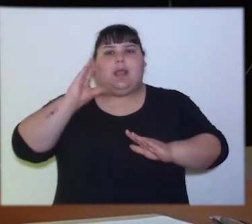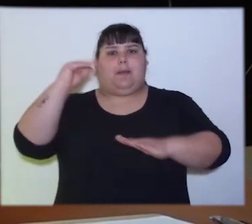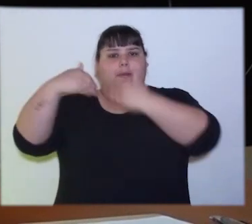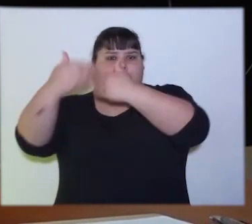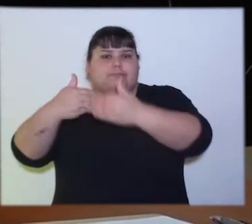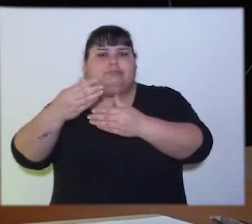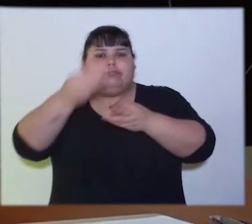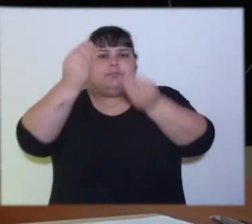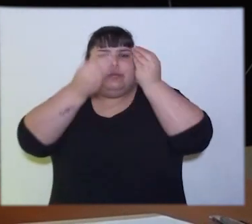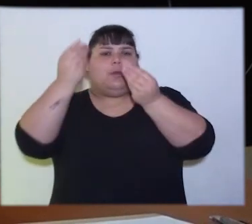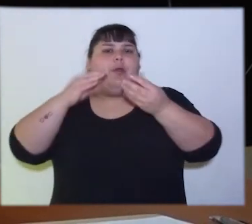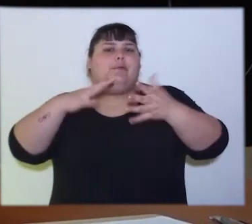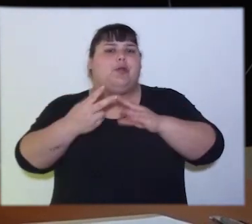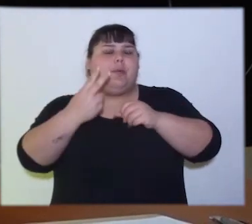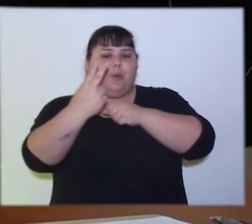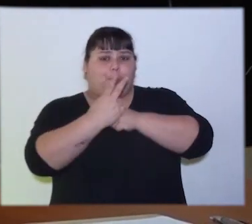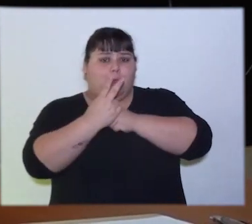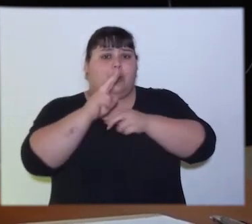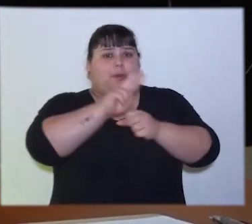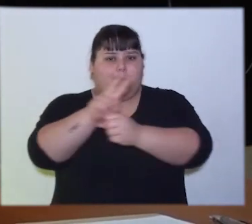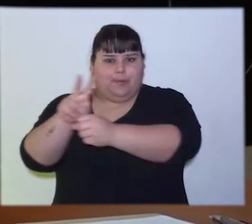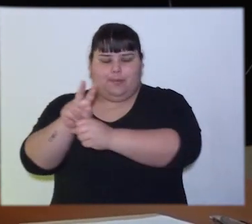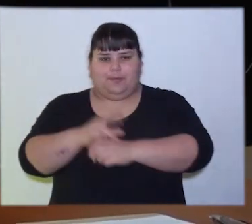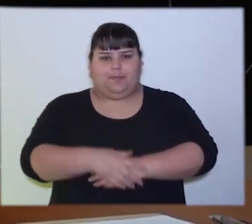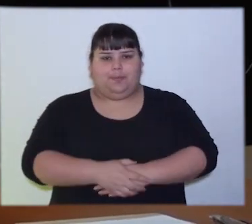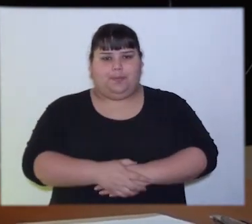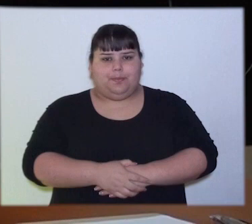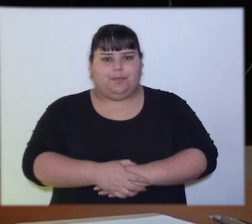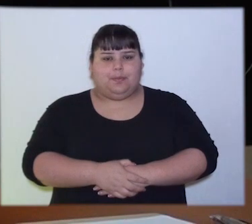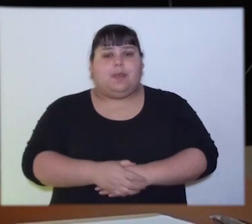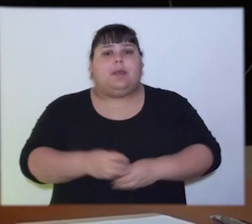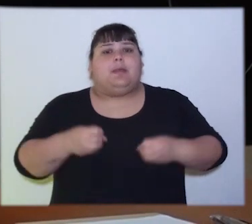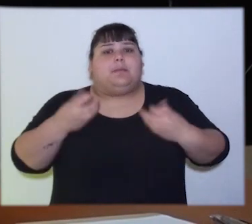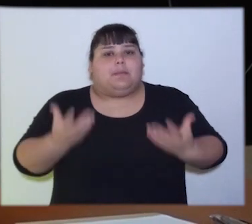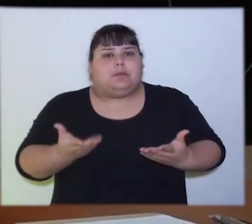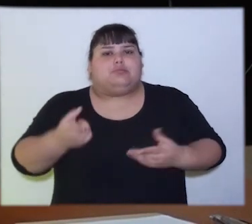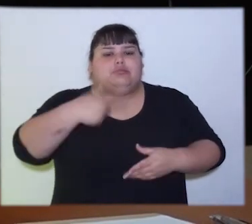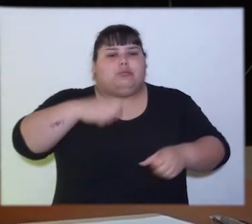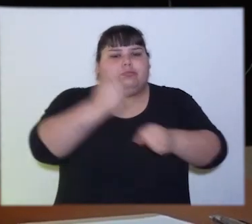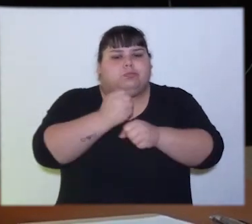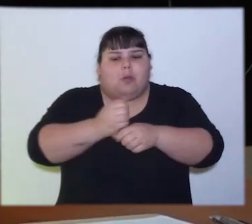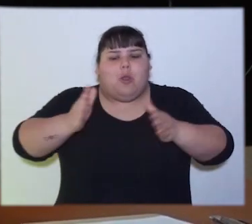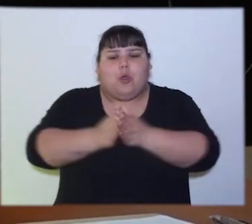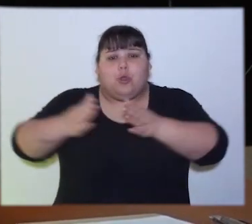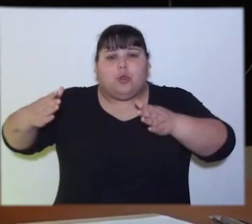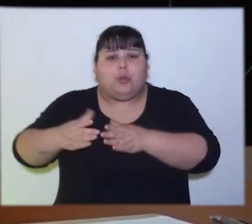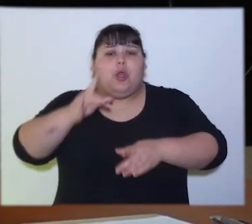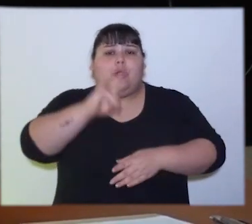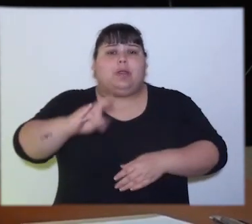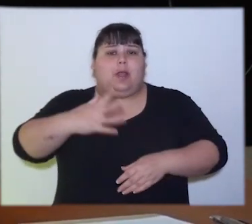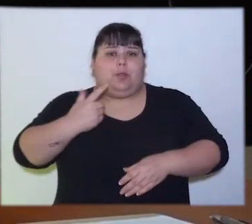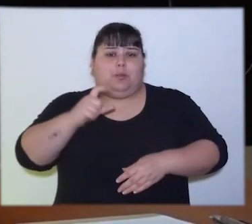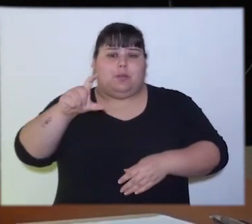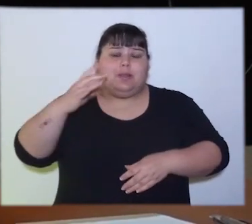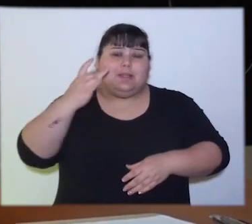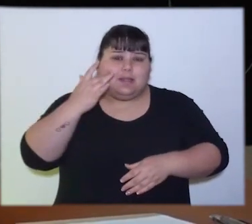capacitarnos respecto a cómo cuidarnos y cómo cuidar a los otros. Para eso trabajamos en conjunto con la Universidad Autónoma de